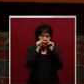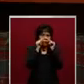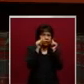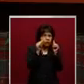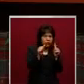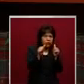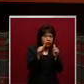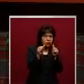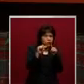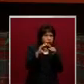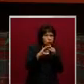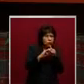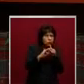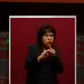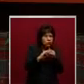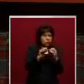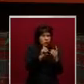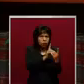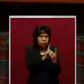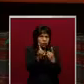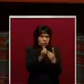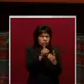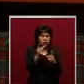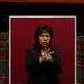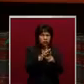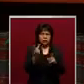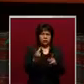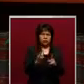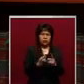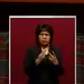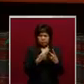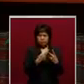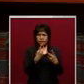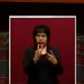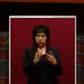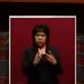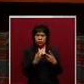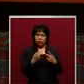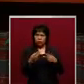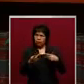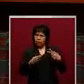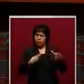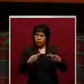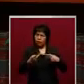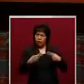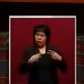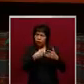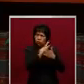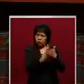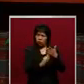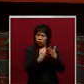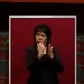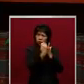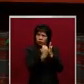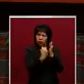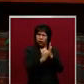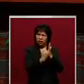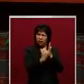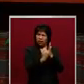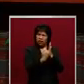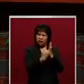atentos, cercanos, sabiendo qué les pasa. Segunda, preparando contenidos que